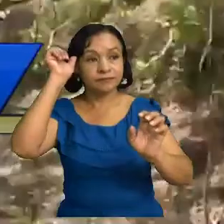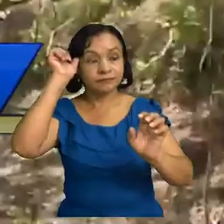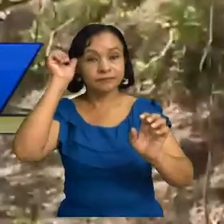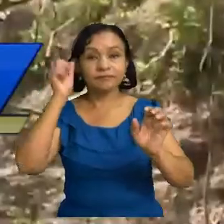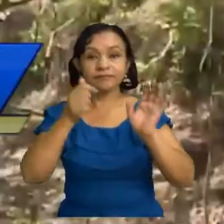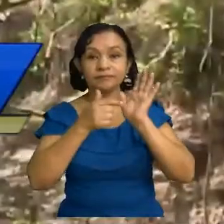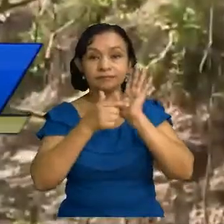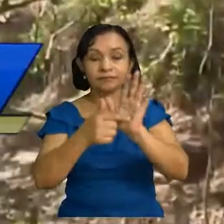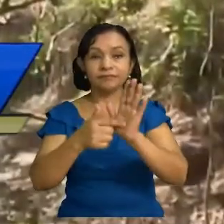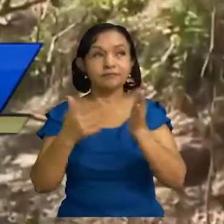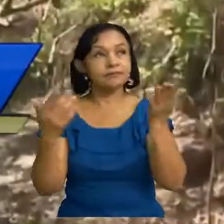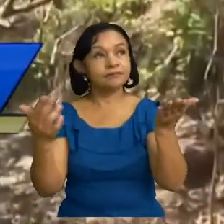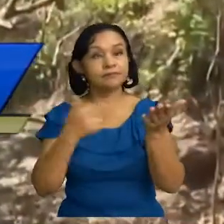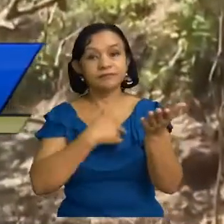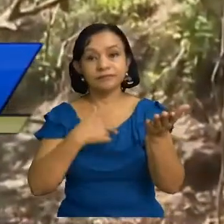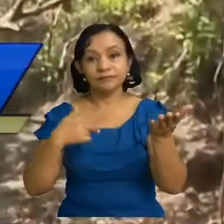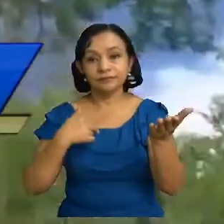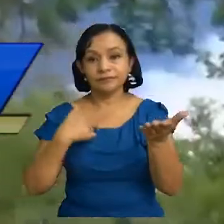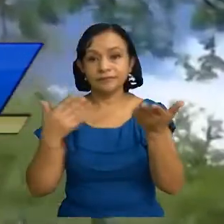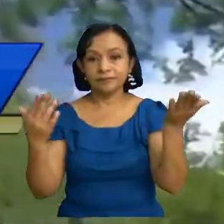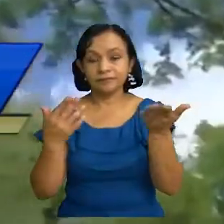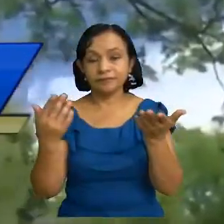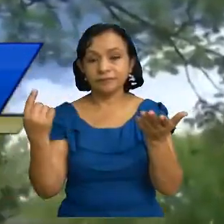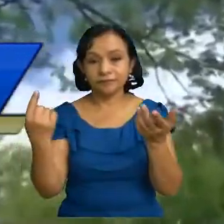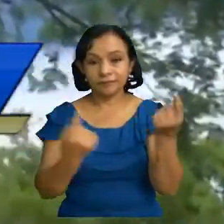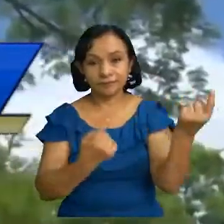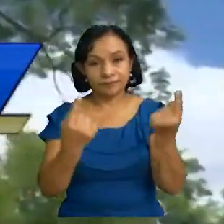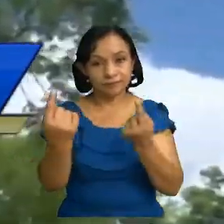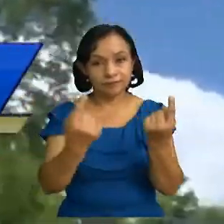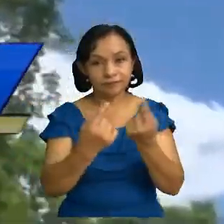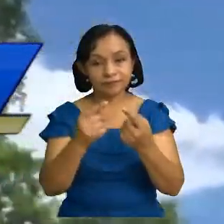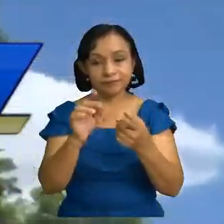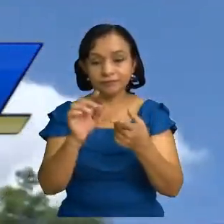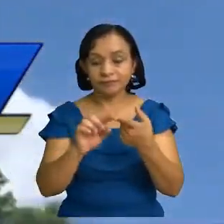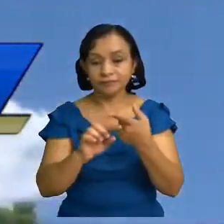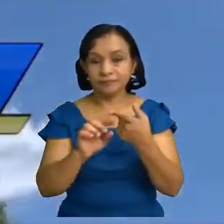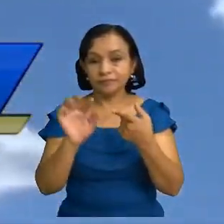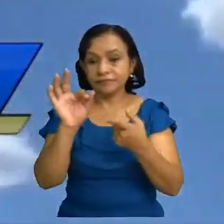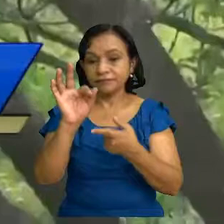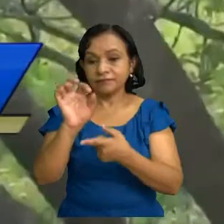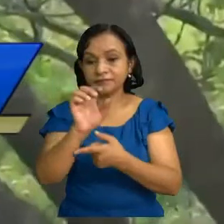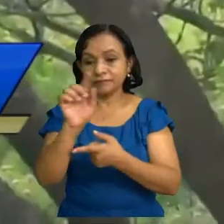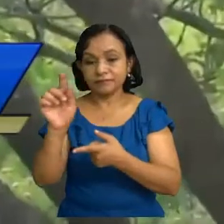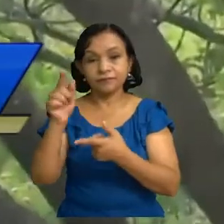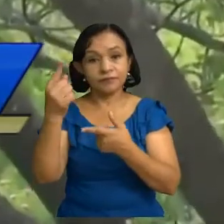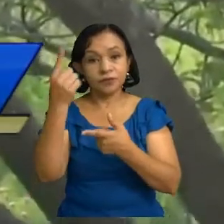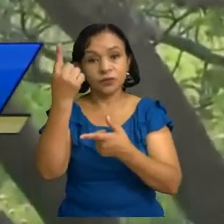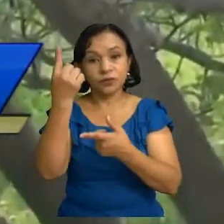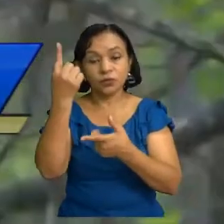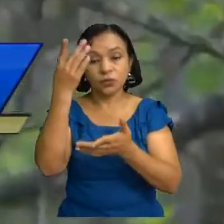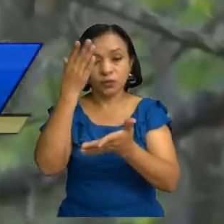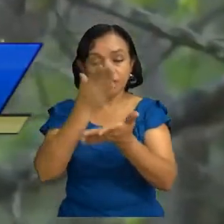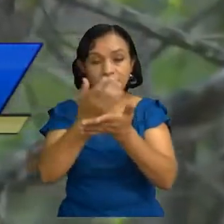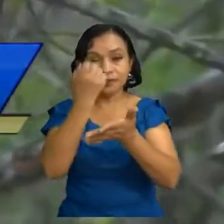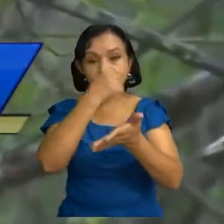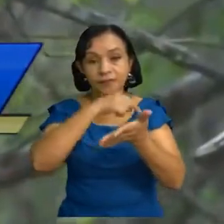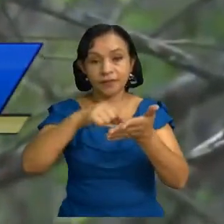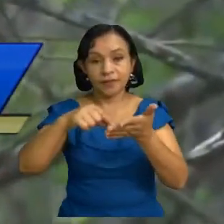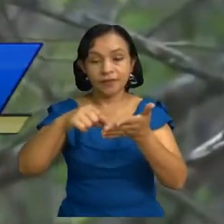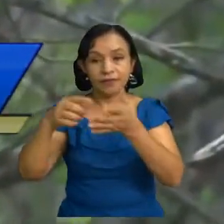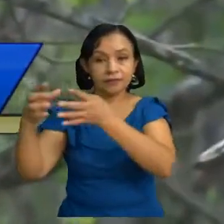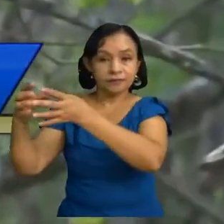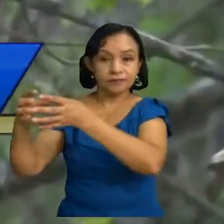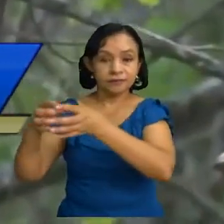quienes están llegando a través del programa pescante links una vez a la semana y nuestros adultos mayores